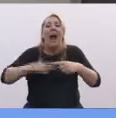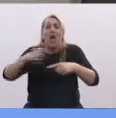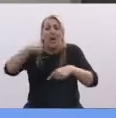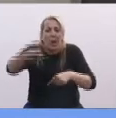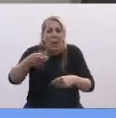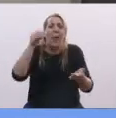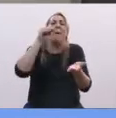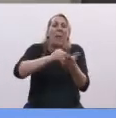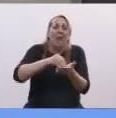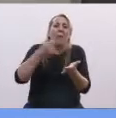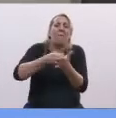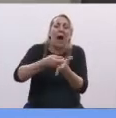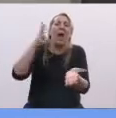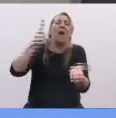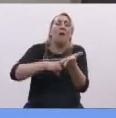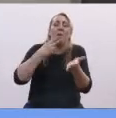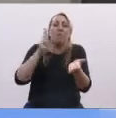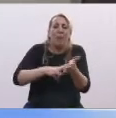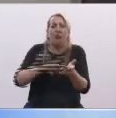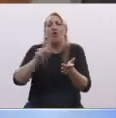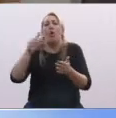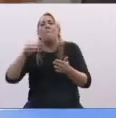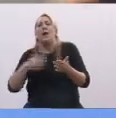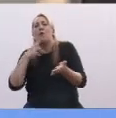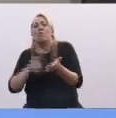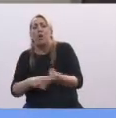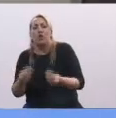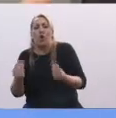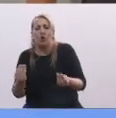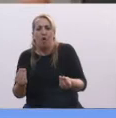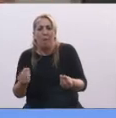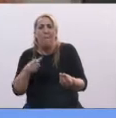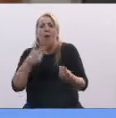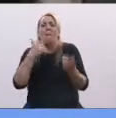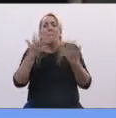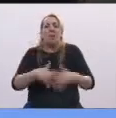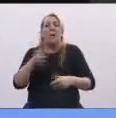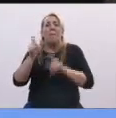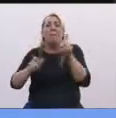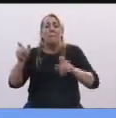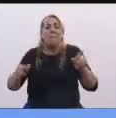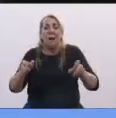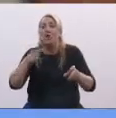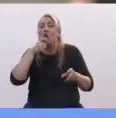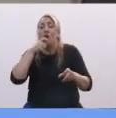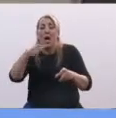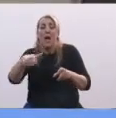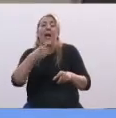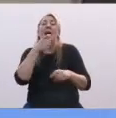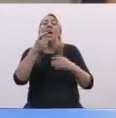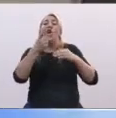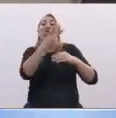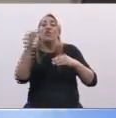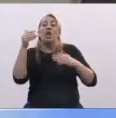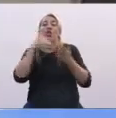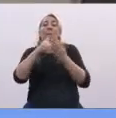impuestos, no menos impuestos. Entonces, ¿qué le decíamos también en ese proyecto? que a la gente que menos tuviera de 200 millones, que